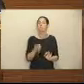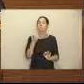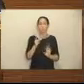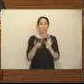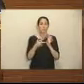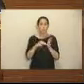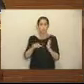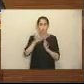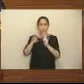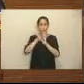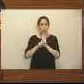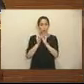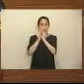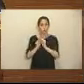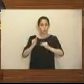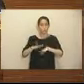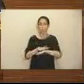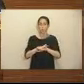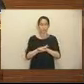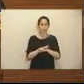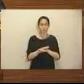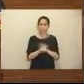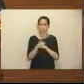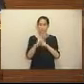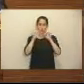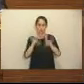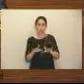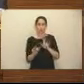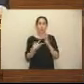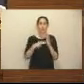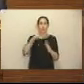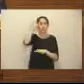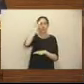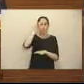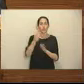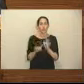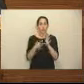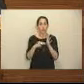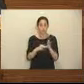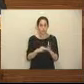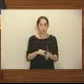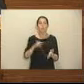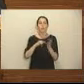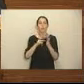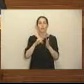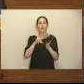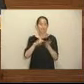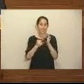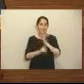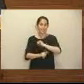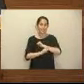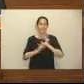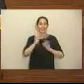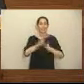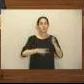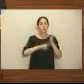planes y programas elaborados por su Gobierno. Al Plan de Ciencia y Tecnología, a la Estrategia de Especialización Inteligente,